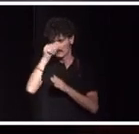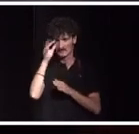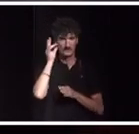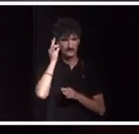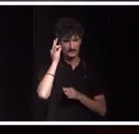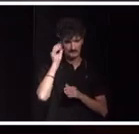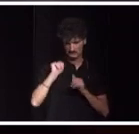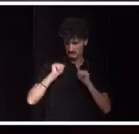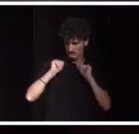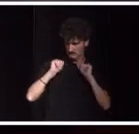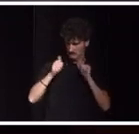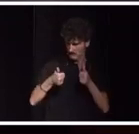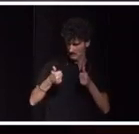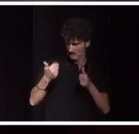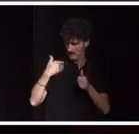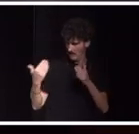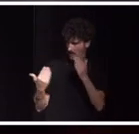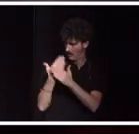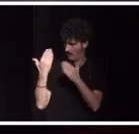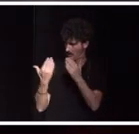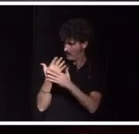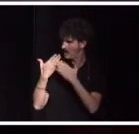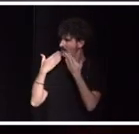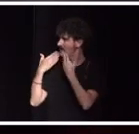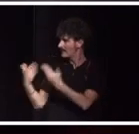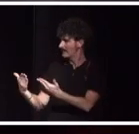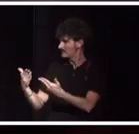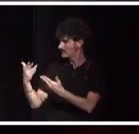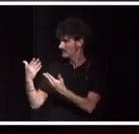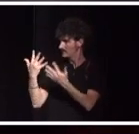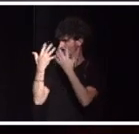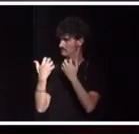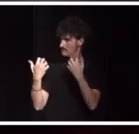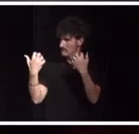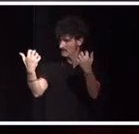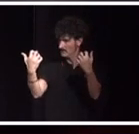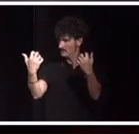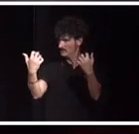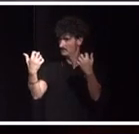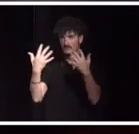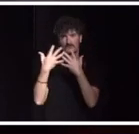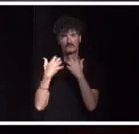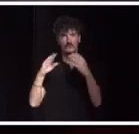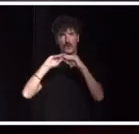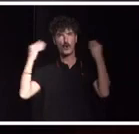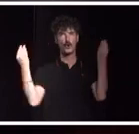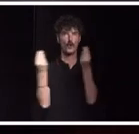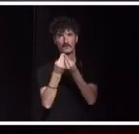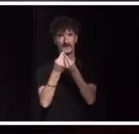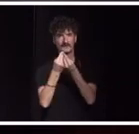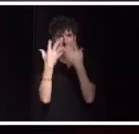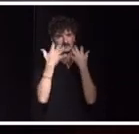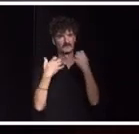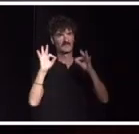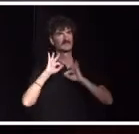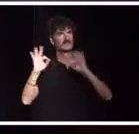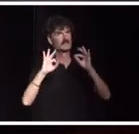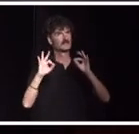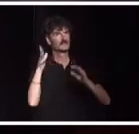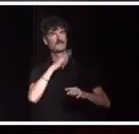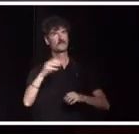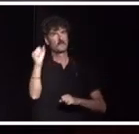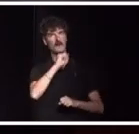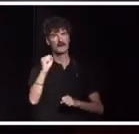hemos empezado con una buena jornada. Muchísimas gracias por venir aquí, por reventar este teatro